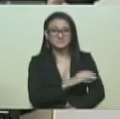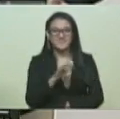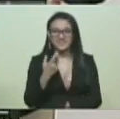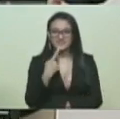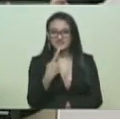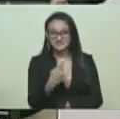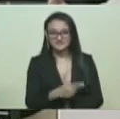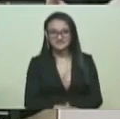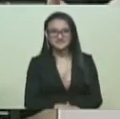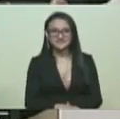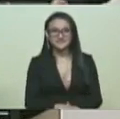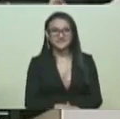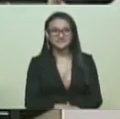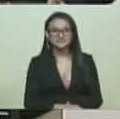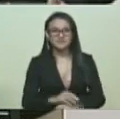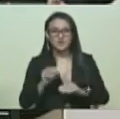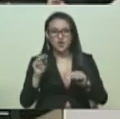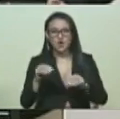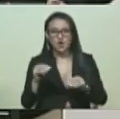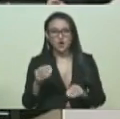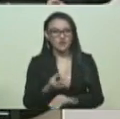luego de su llamado a la violencia?